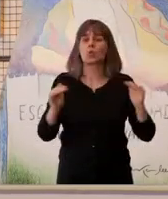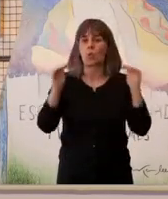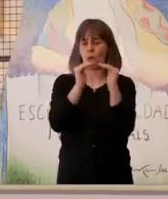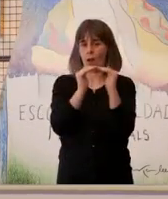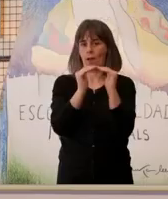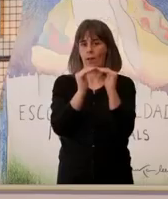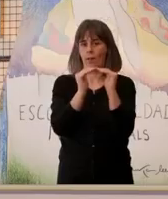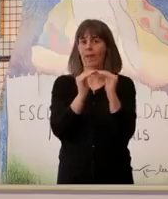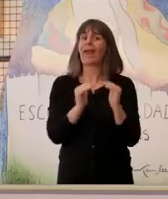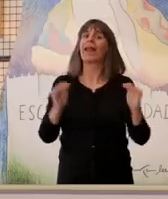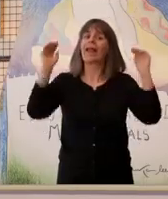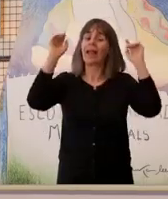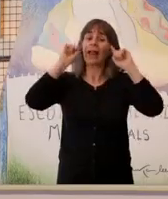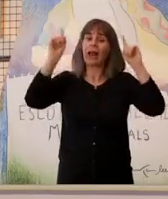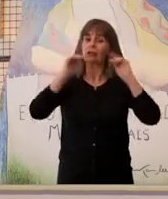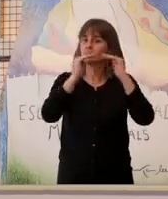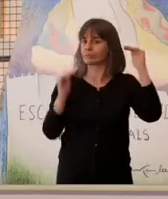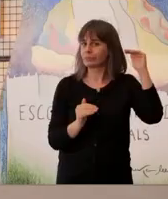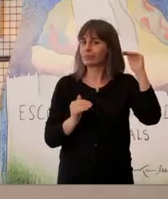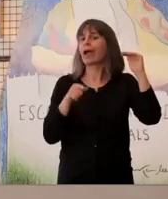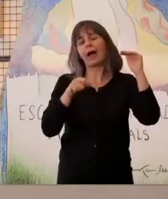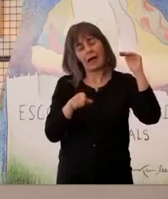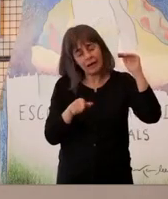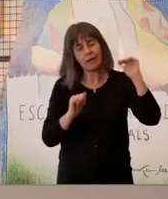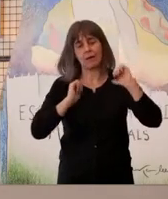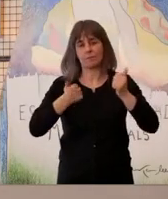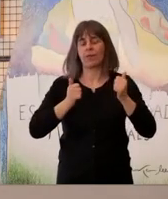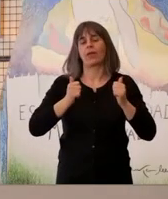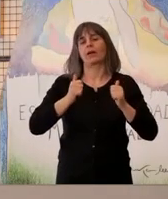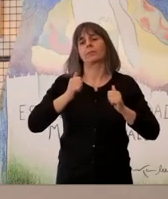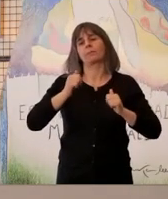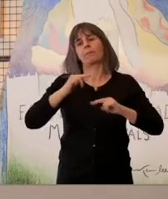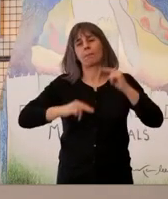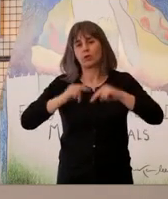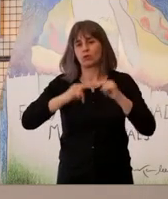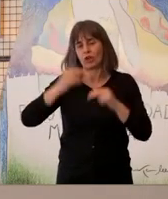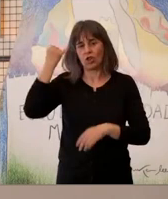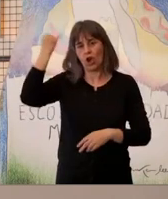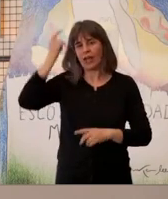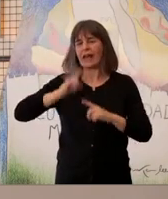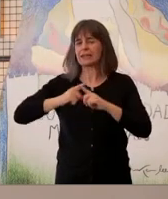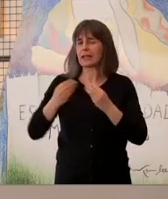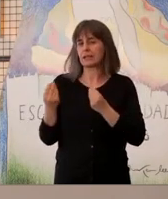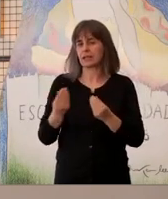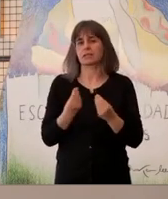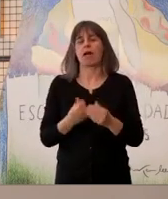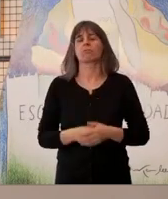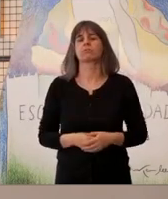porque ahí es donde empezamos a construir o a mantener esta ideología sexista